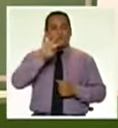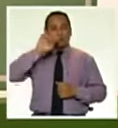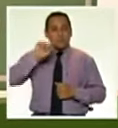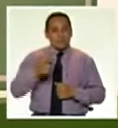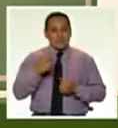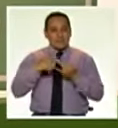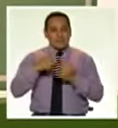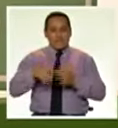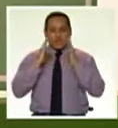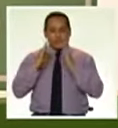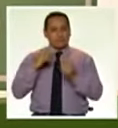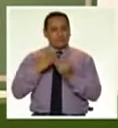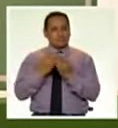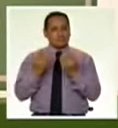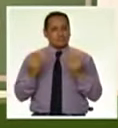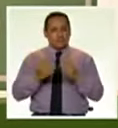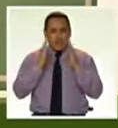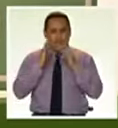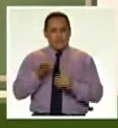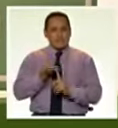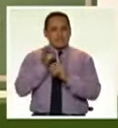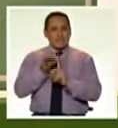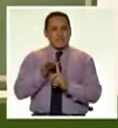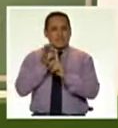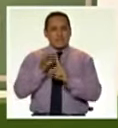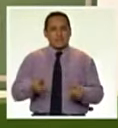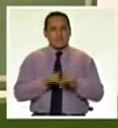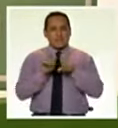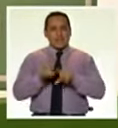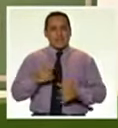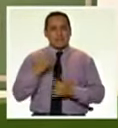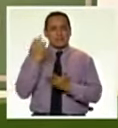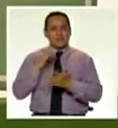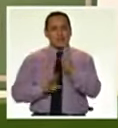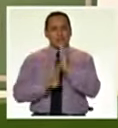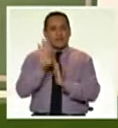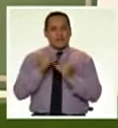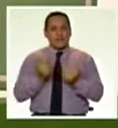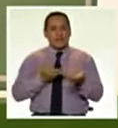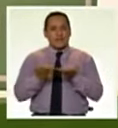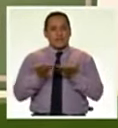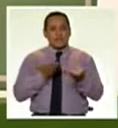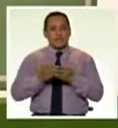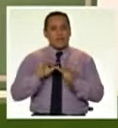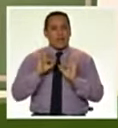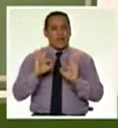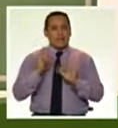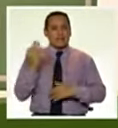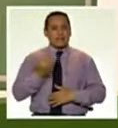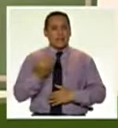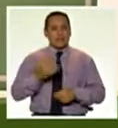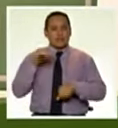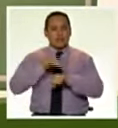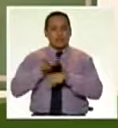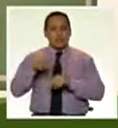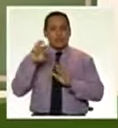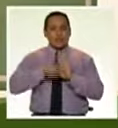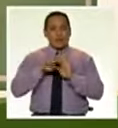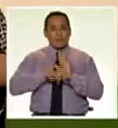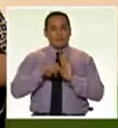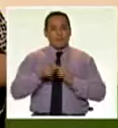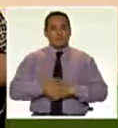en diversas especialidades, y esperamos, pues no, crecer en el servicio de calidad, con respecto al programa de